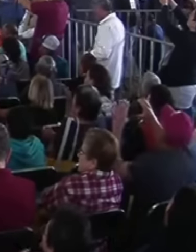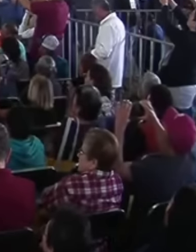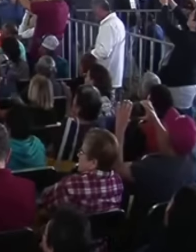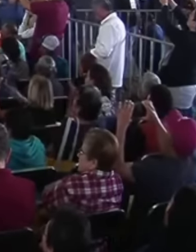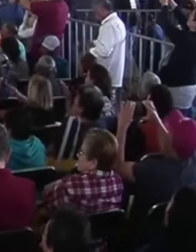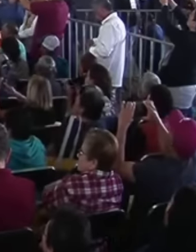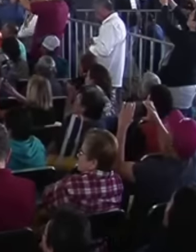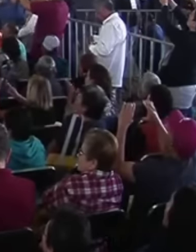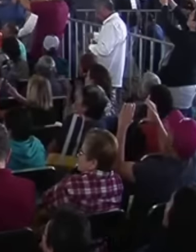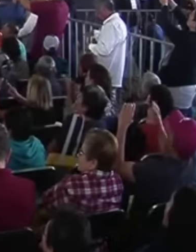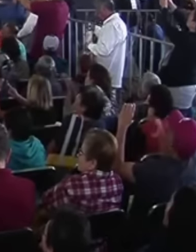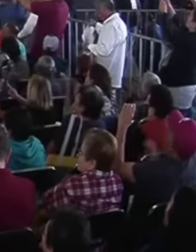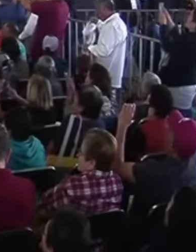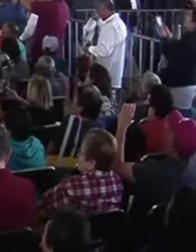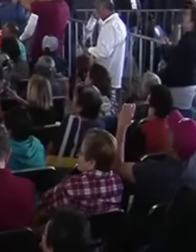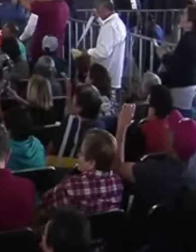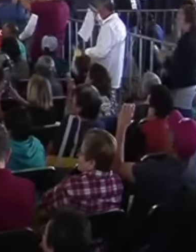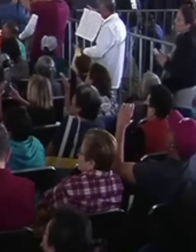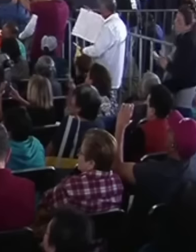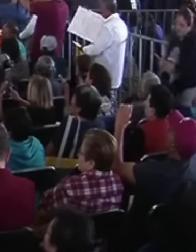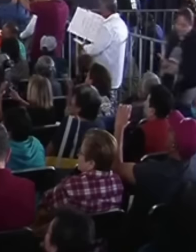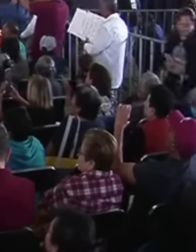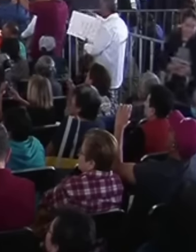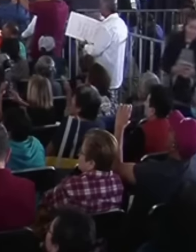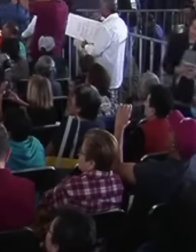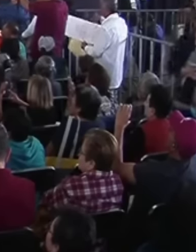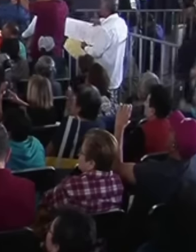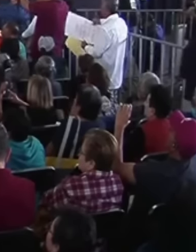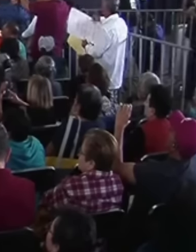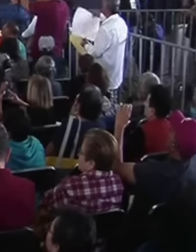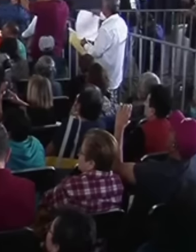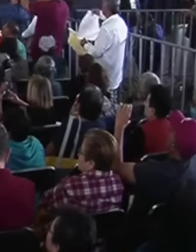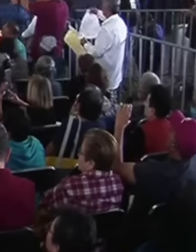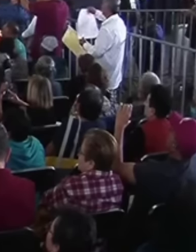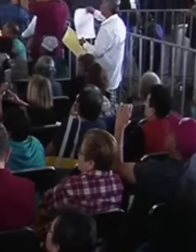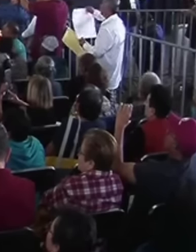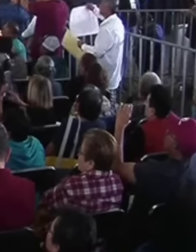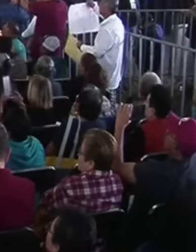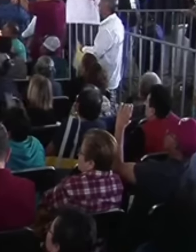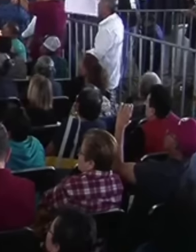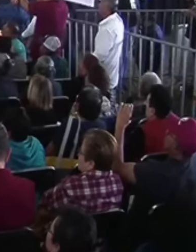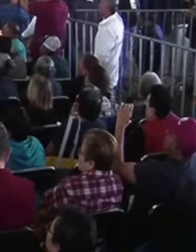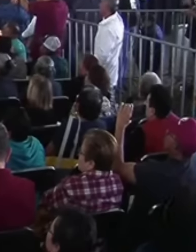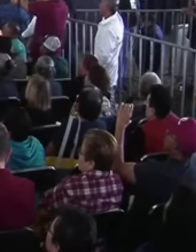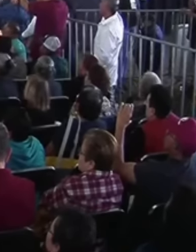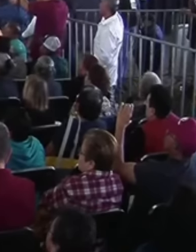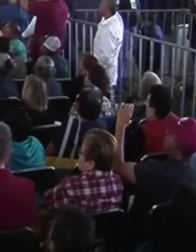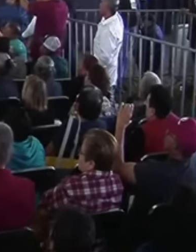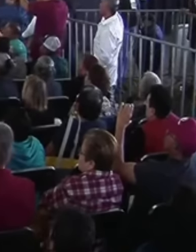Suscríbete, comparte y regálame tu like. Buenos días a todas y a